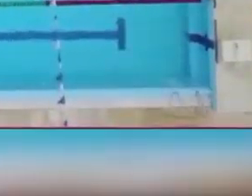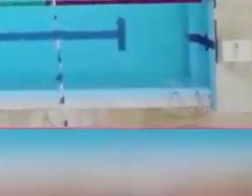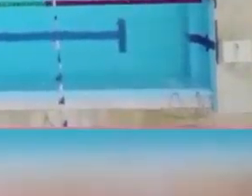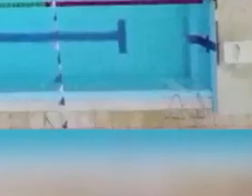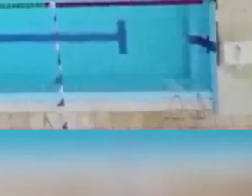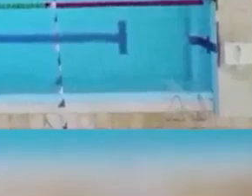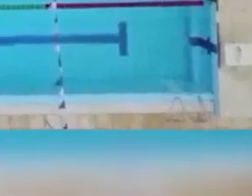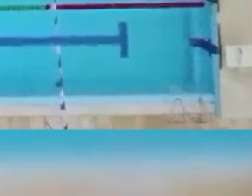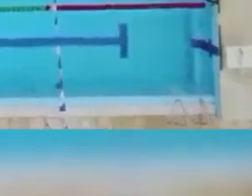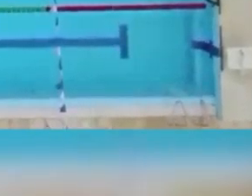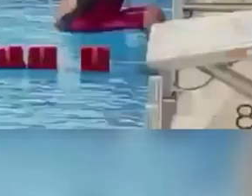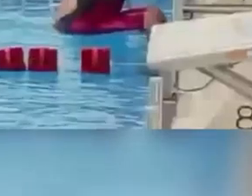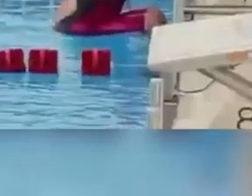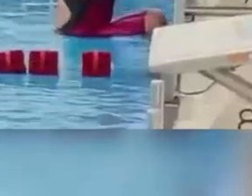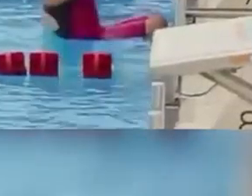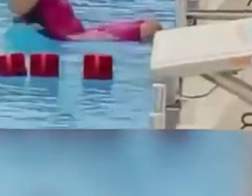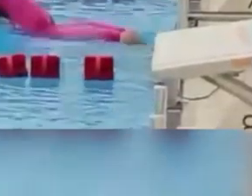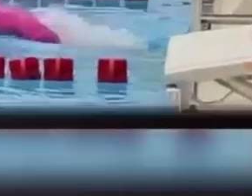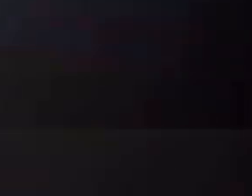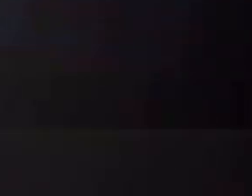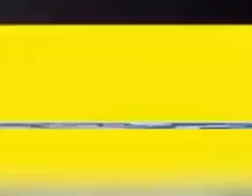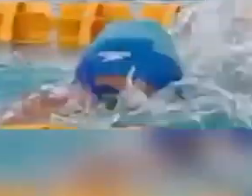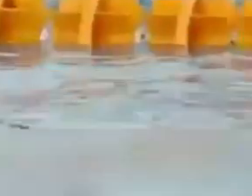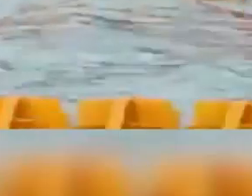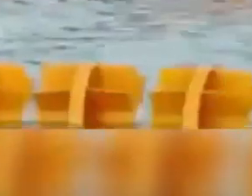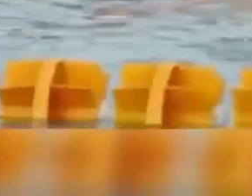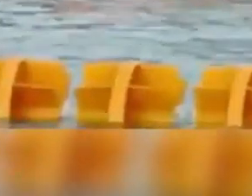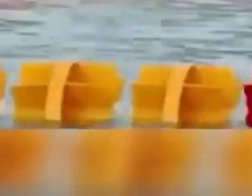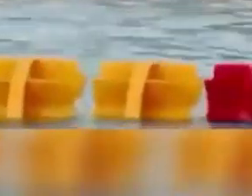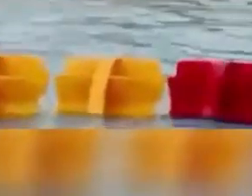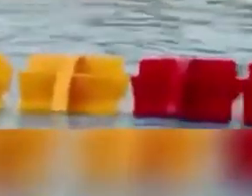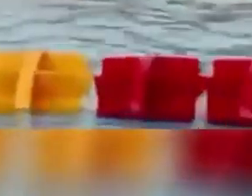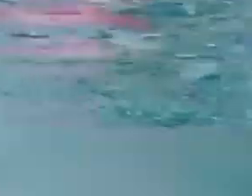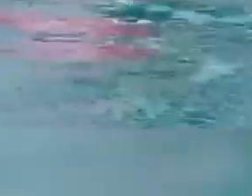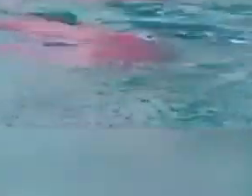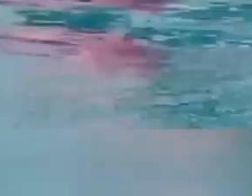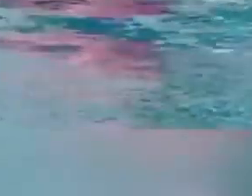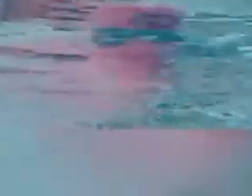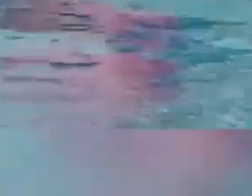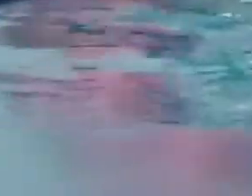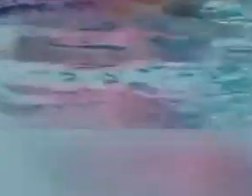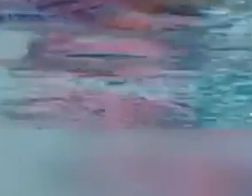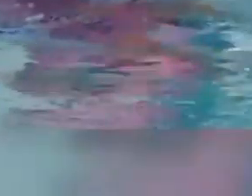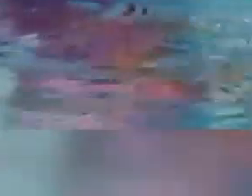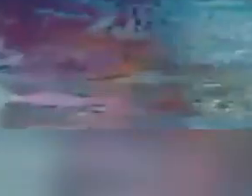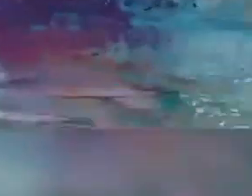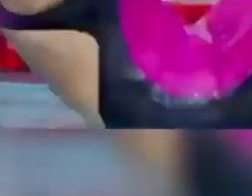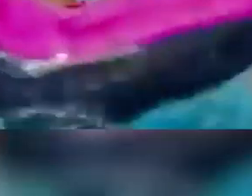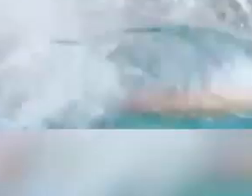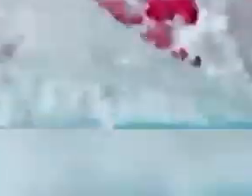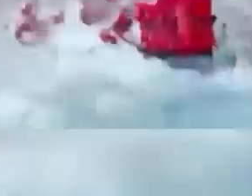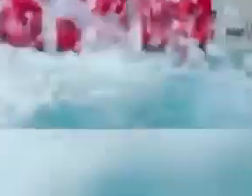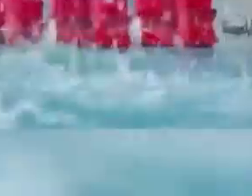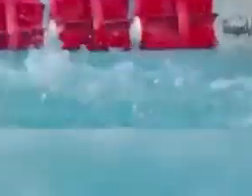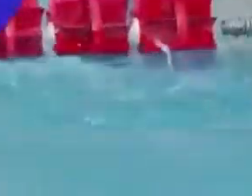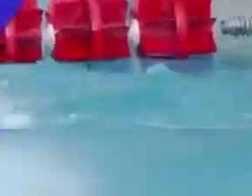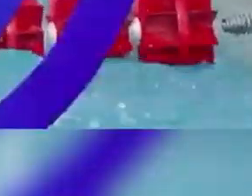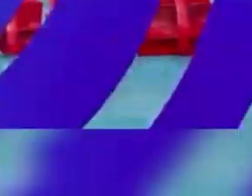las piscinas mejor equipadas de la región. Aprende o practica la natación en el Complejo de Piscinas Michelle